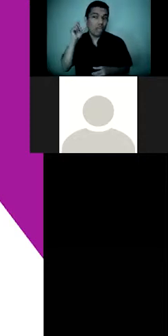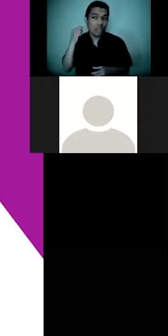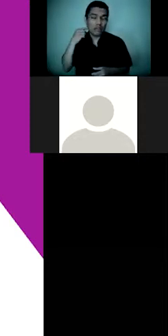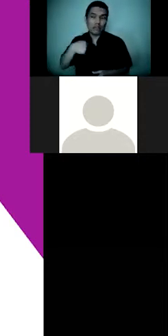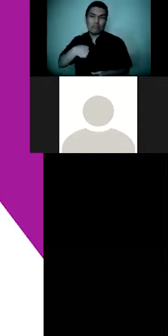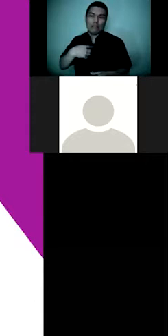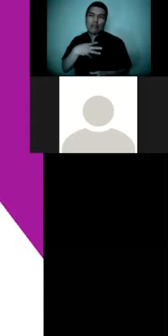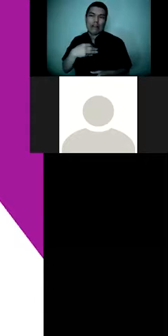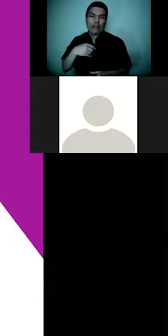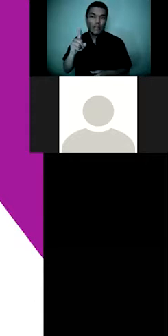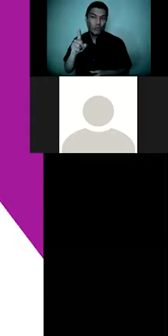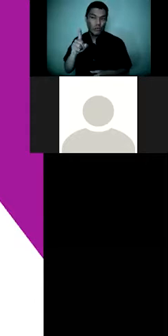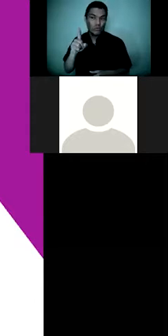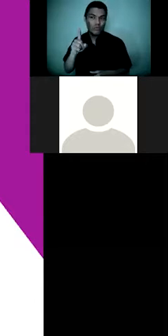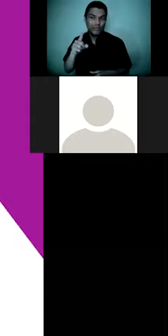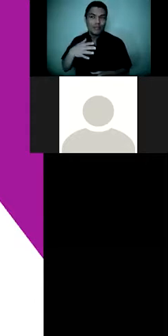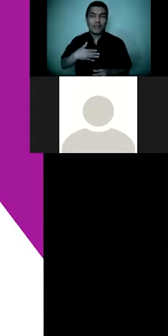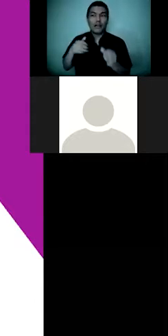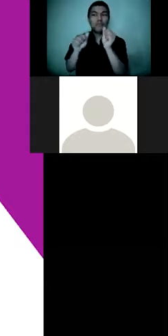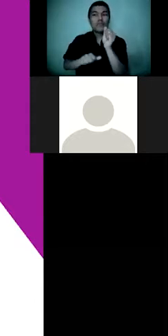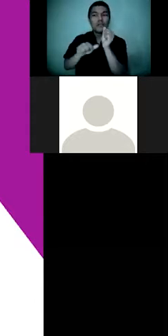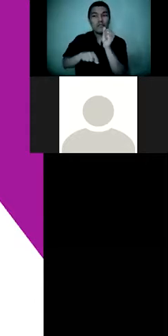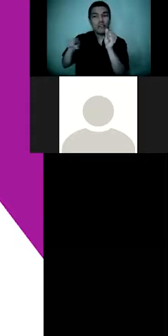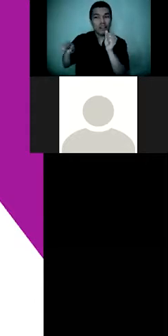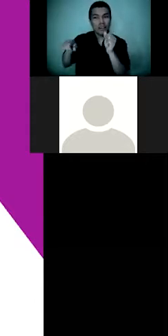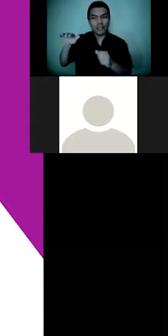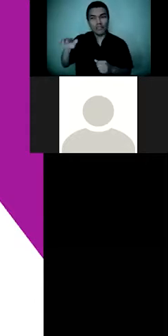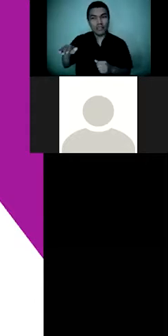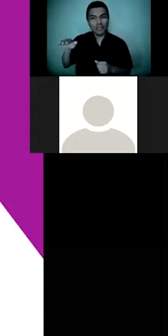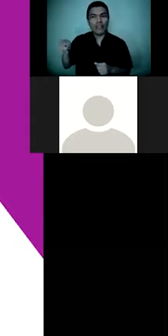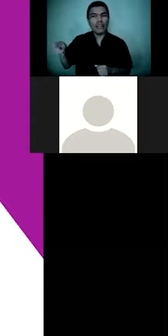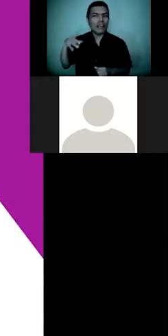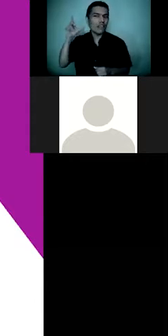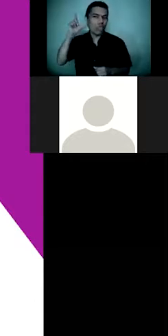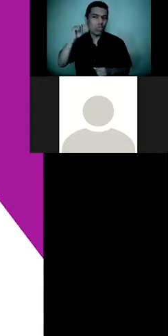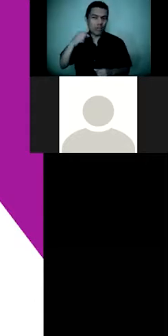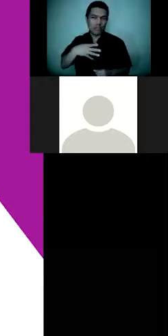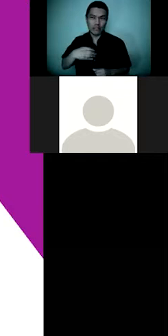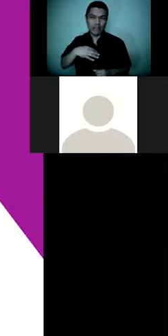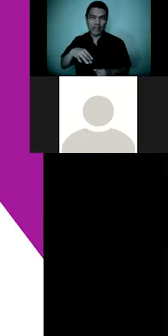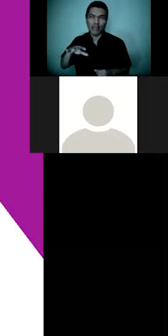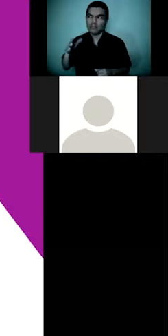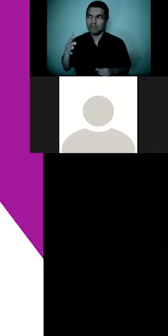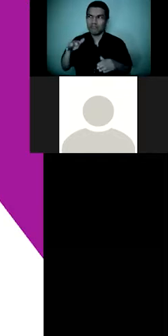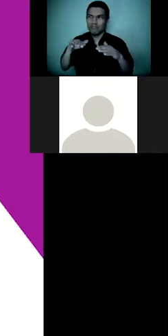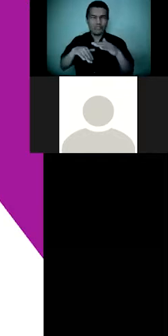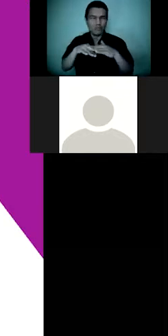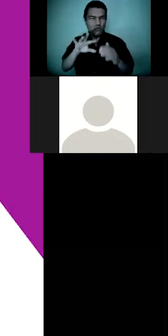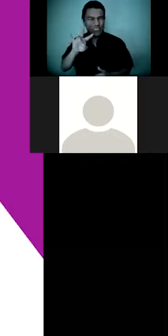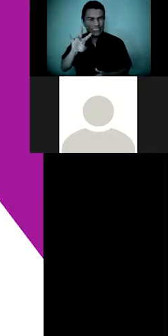enfermedad. Yo perdí la audición más o menos al año, sí. Mi hermano,